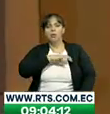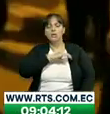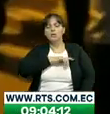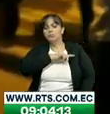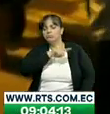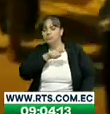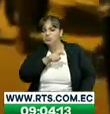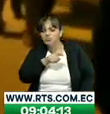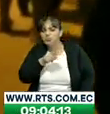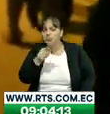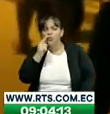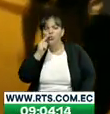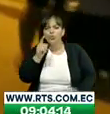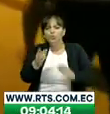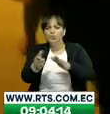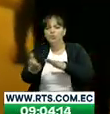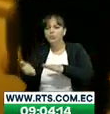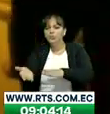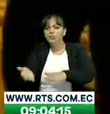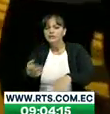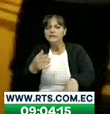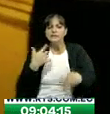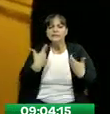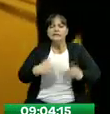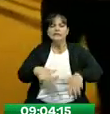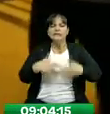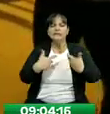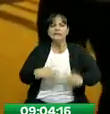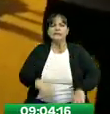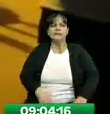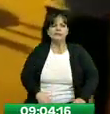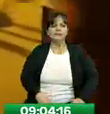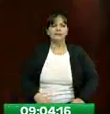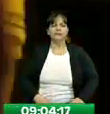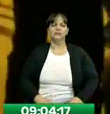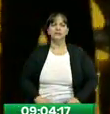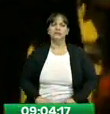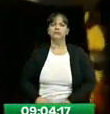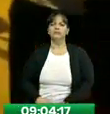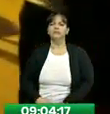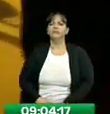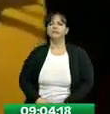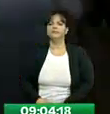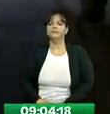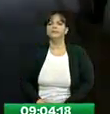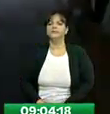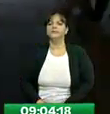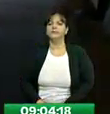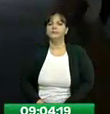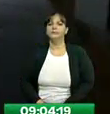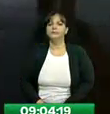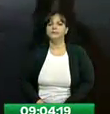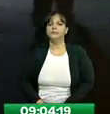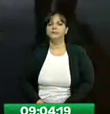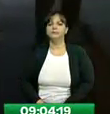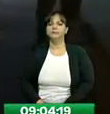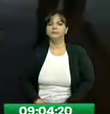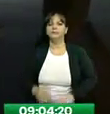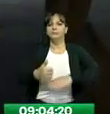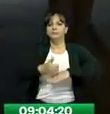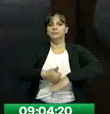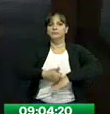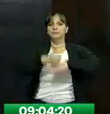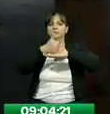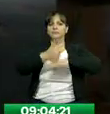varios impactos de bala había recibido esto ocurre en el cantón rocafuerte provincia de manabí según lo que explica la autoridad